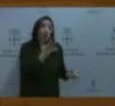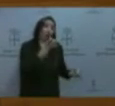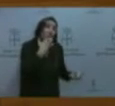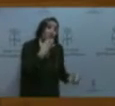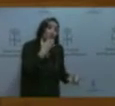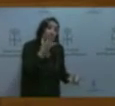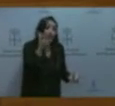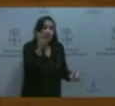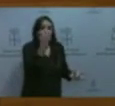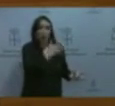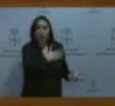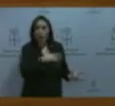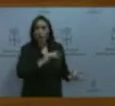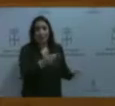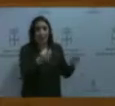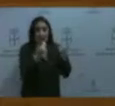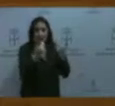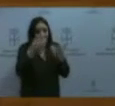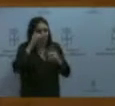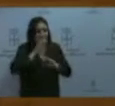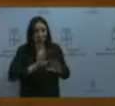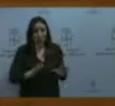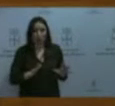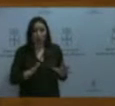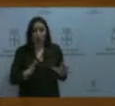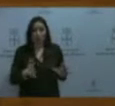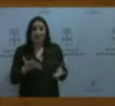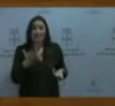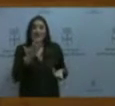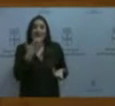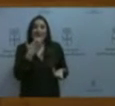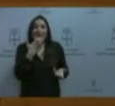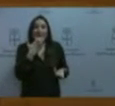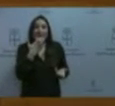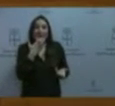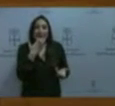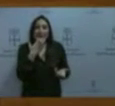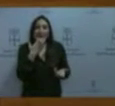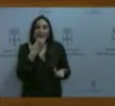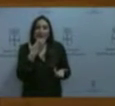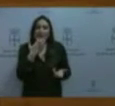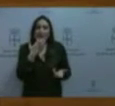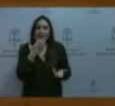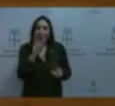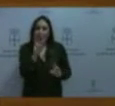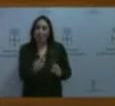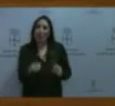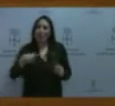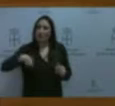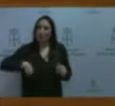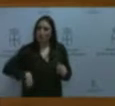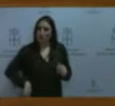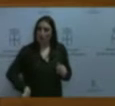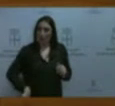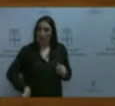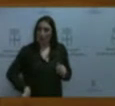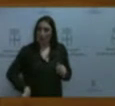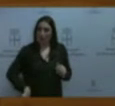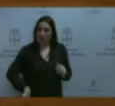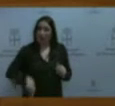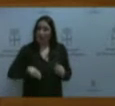oírme, que si algo hay obligado en un profesional es a